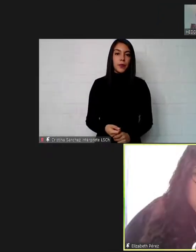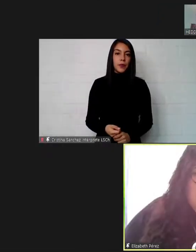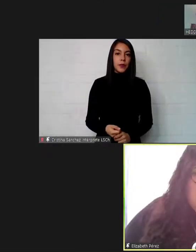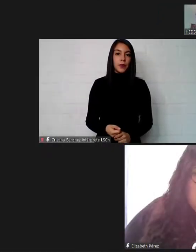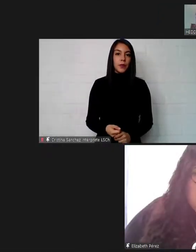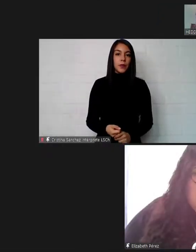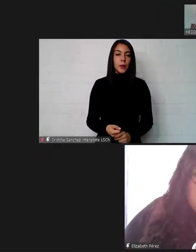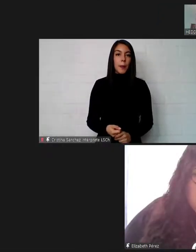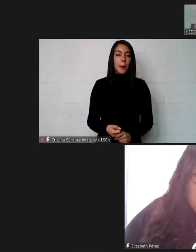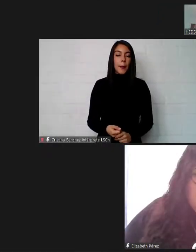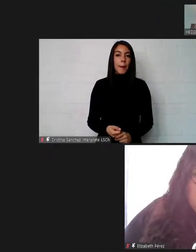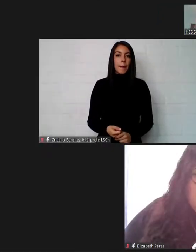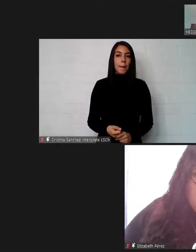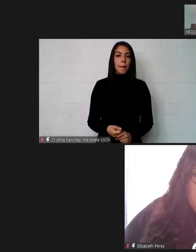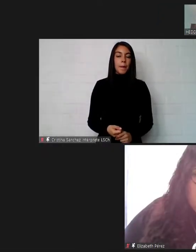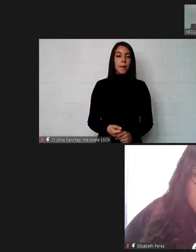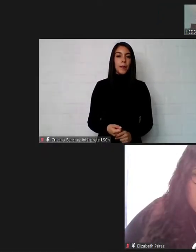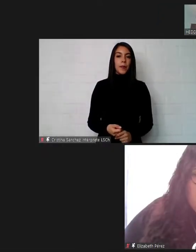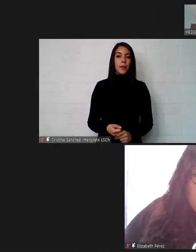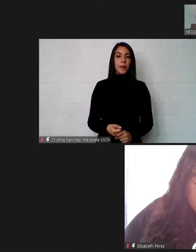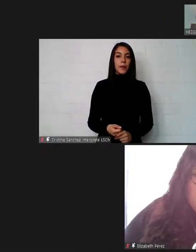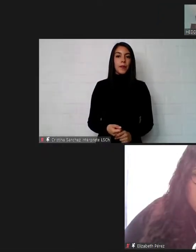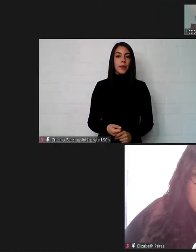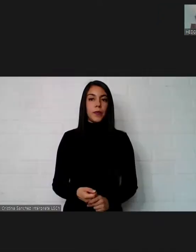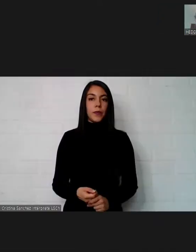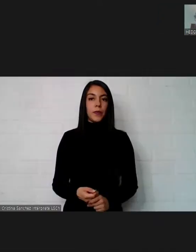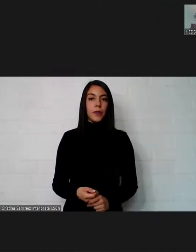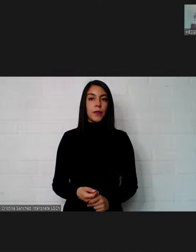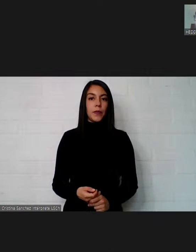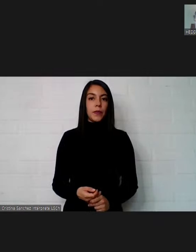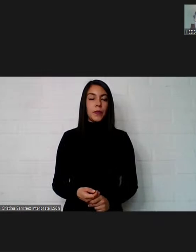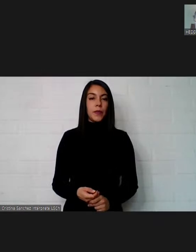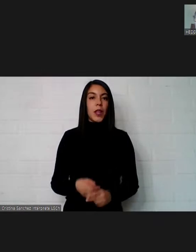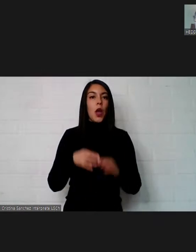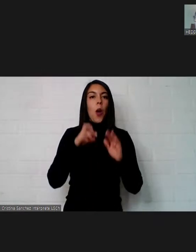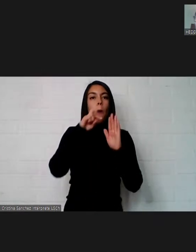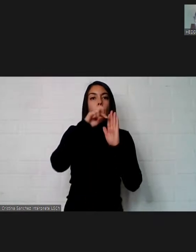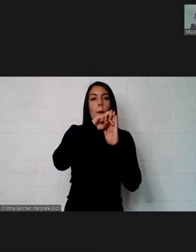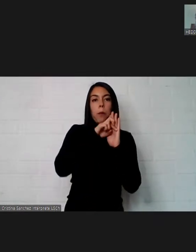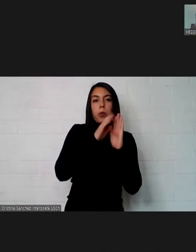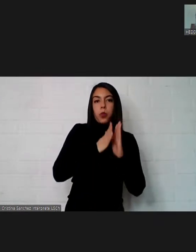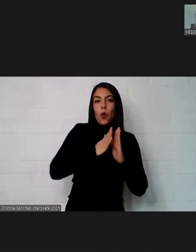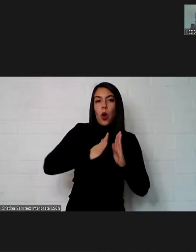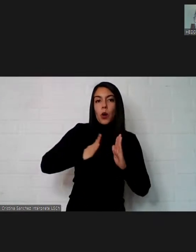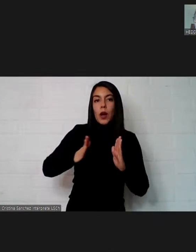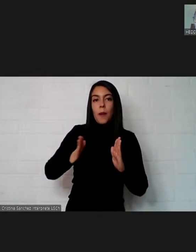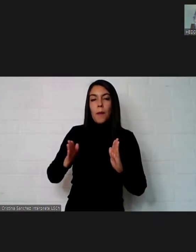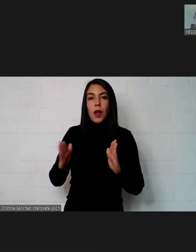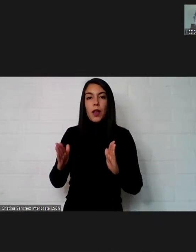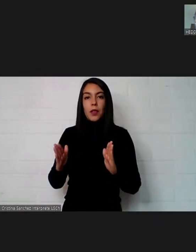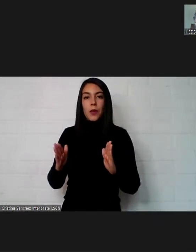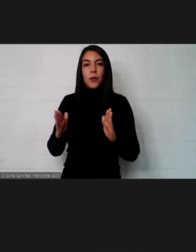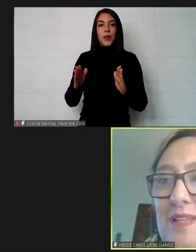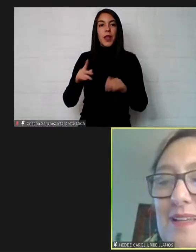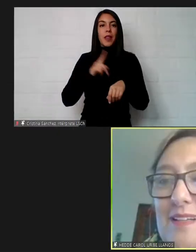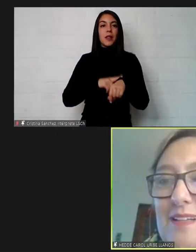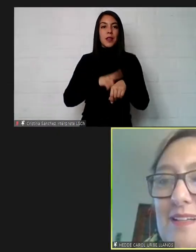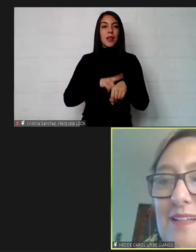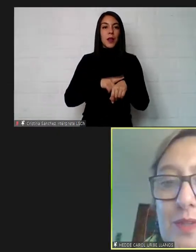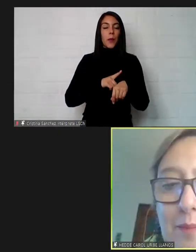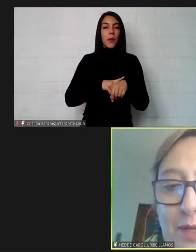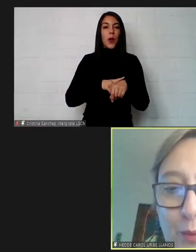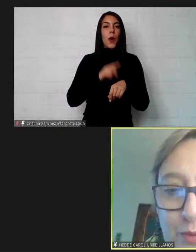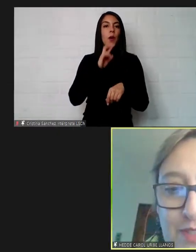bien parece que hemos andado muy programados y programadas así que vamos a tener tiempo ¿no es cierto? para